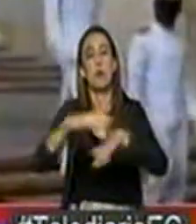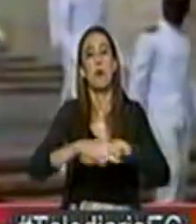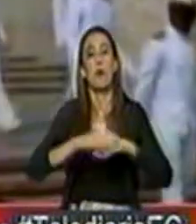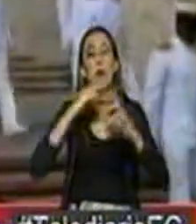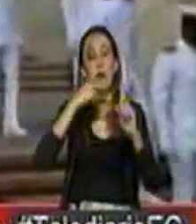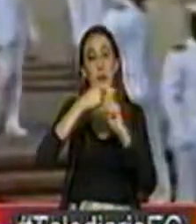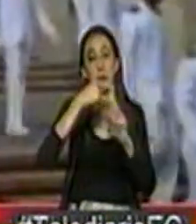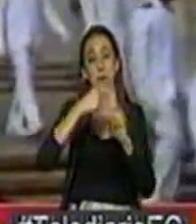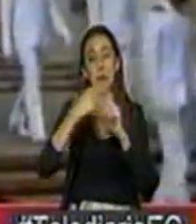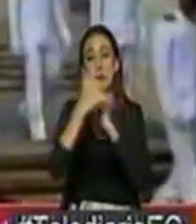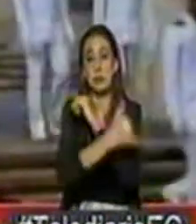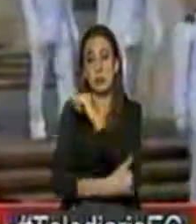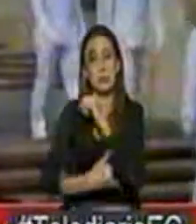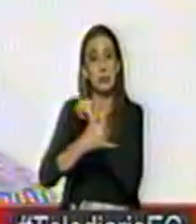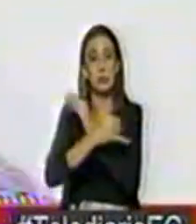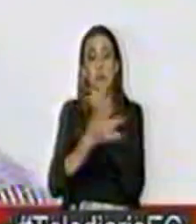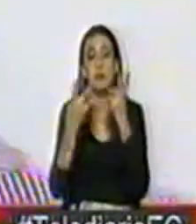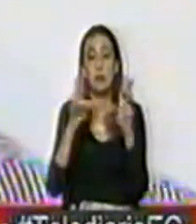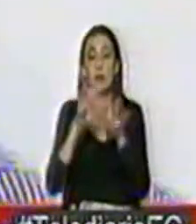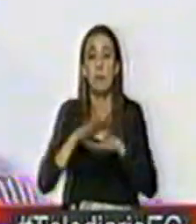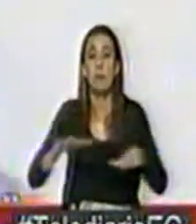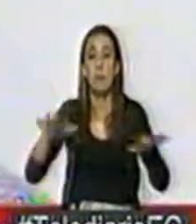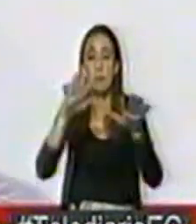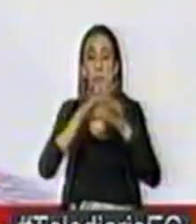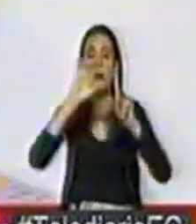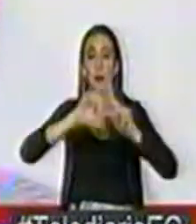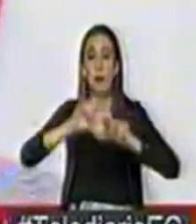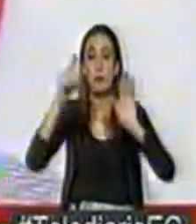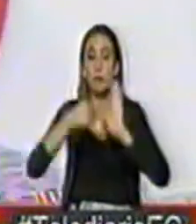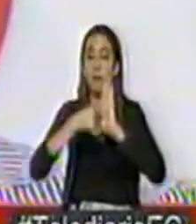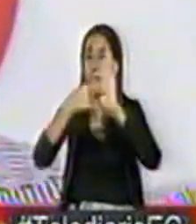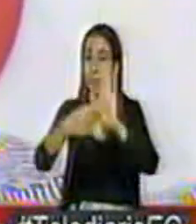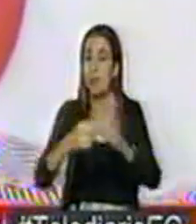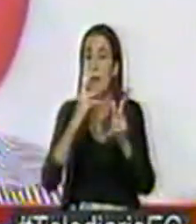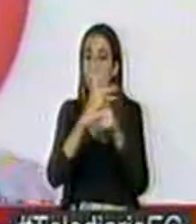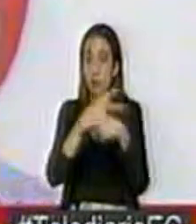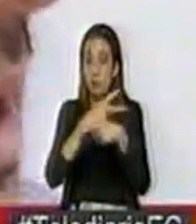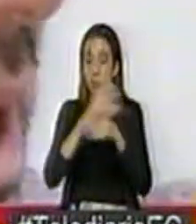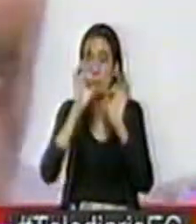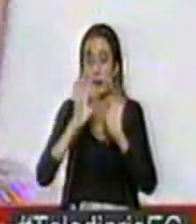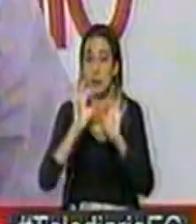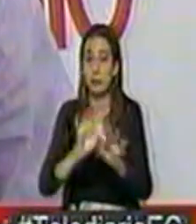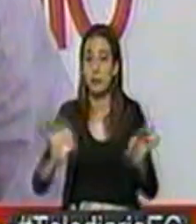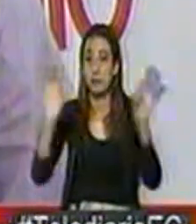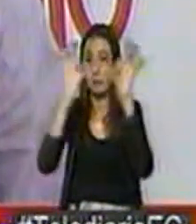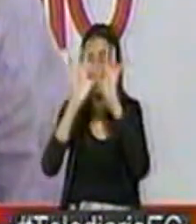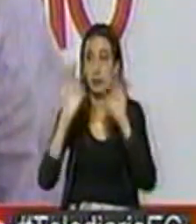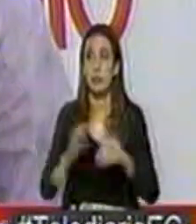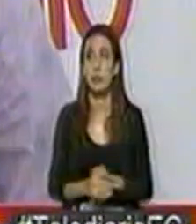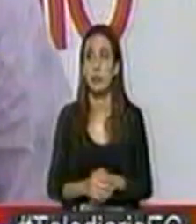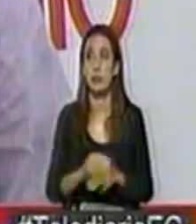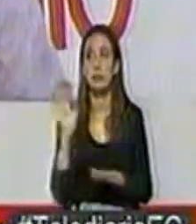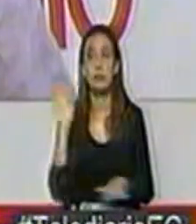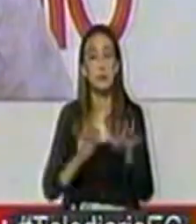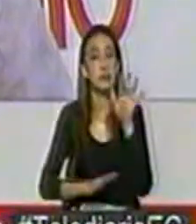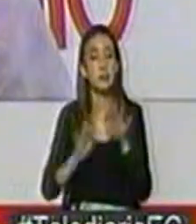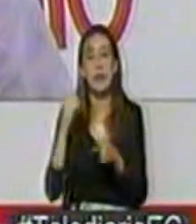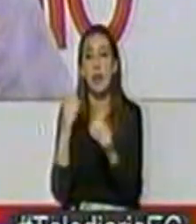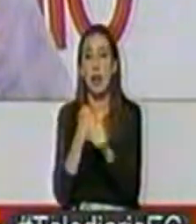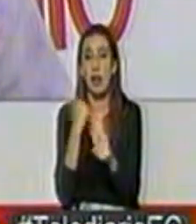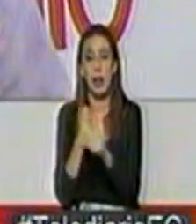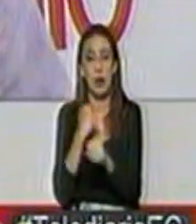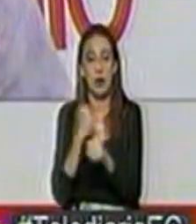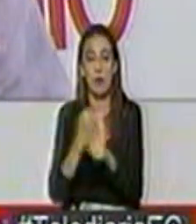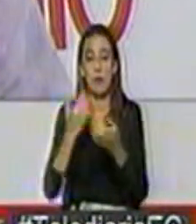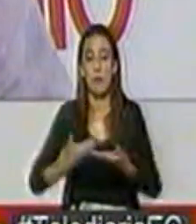ser parte de la Alianza del Pacífico, pero dijo que bajar el costo de producción en Ecuador es fundamental. Entre ellos está el tema laboral,